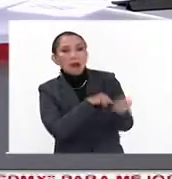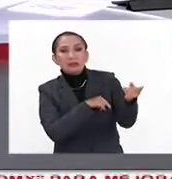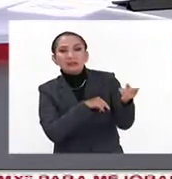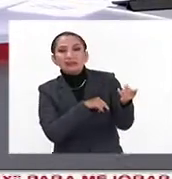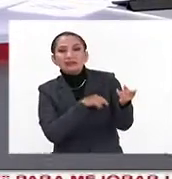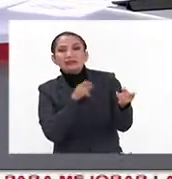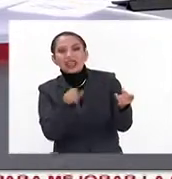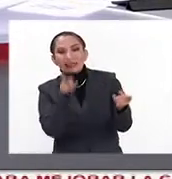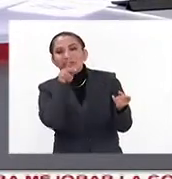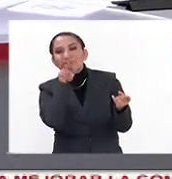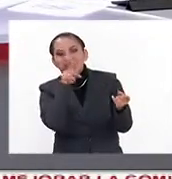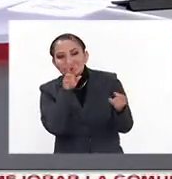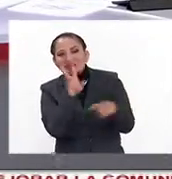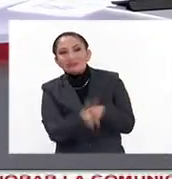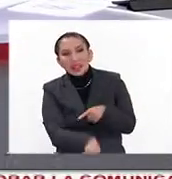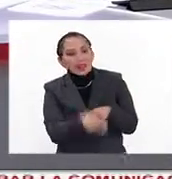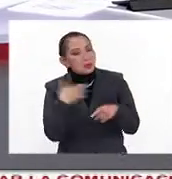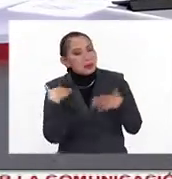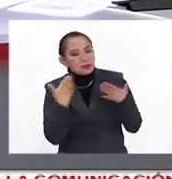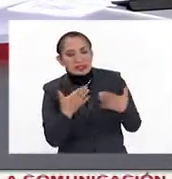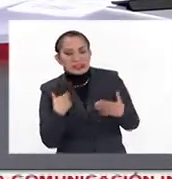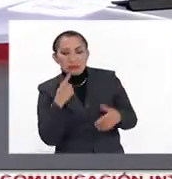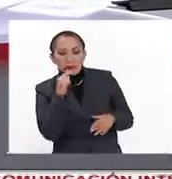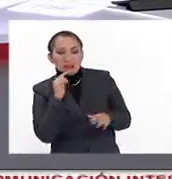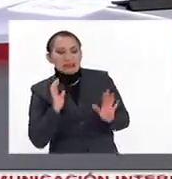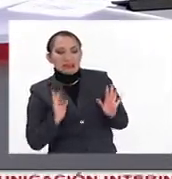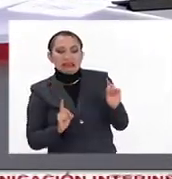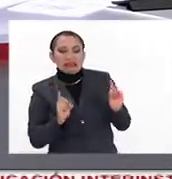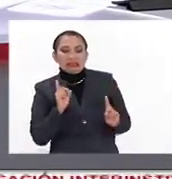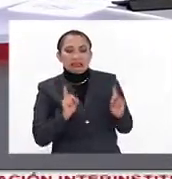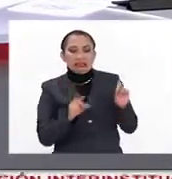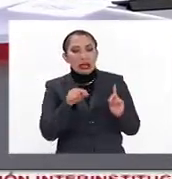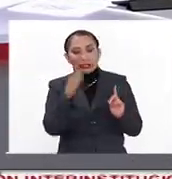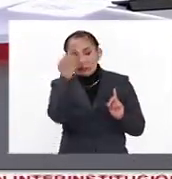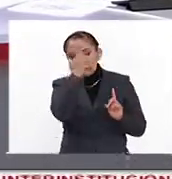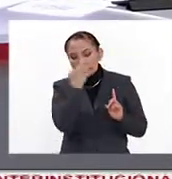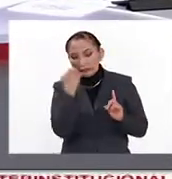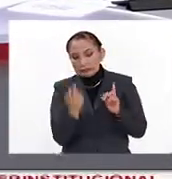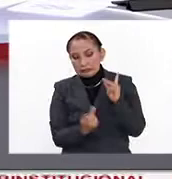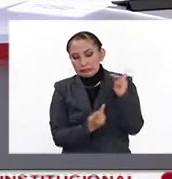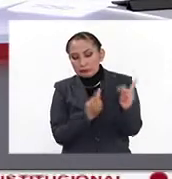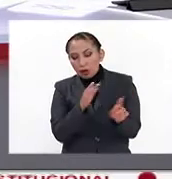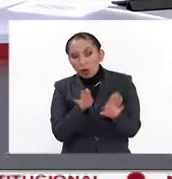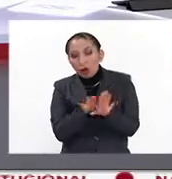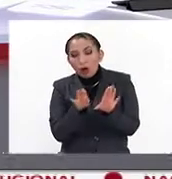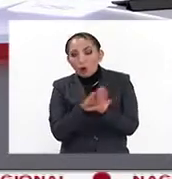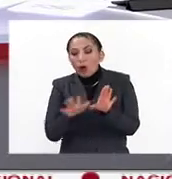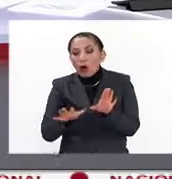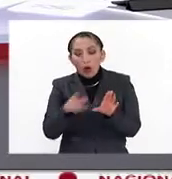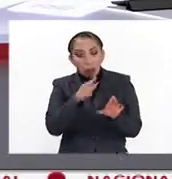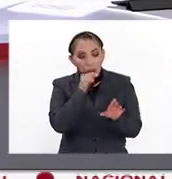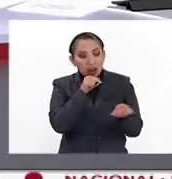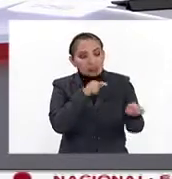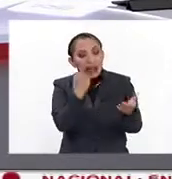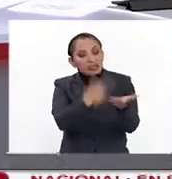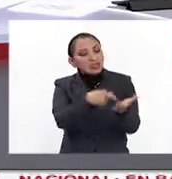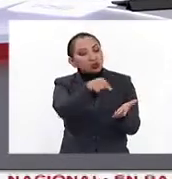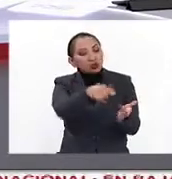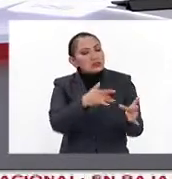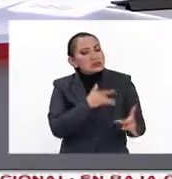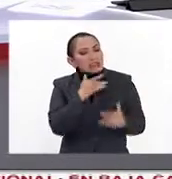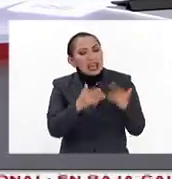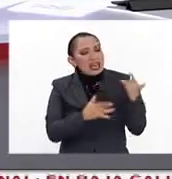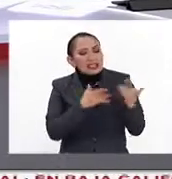es un dato preocupante, ¿no?, la falta de confianza. Lo que tenemos aquí es un diagnóstico de cómo vive la policía esta falta